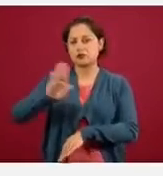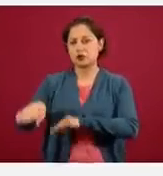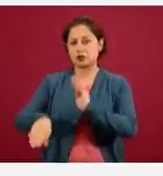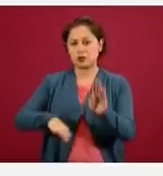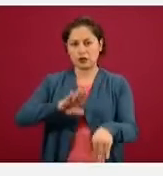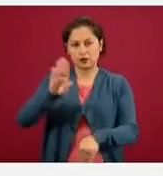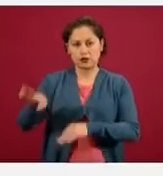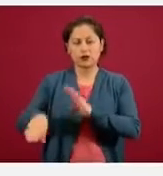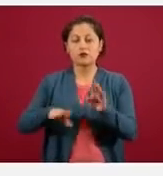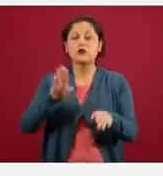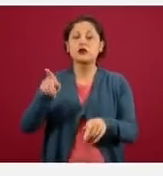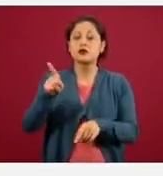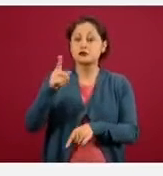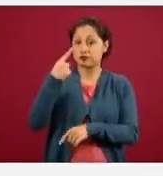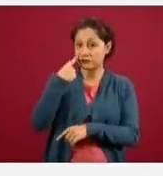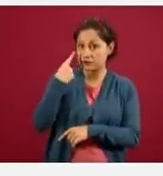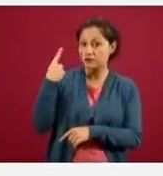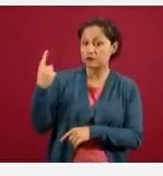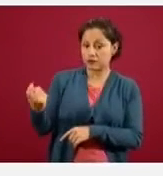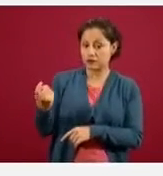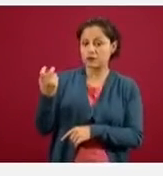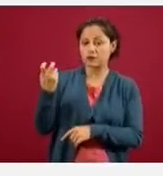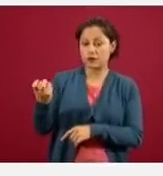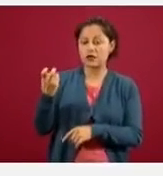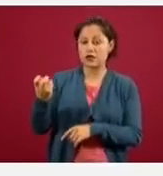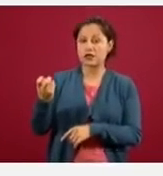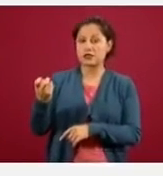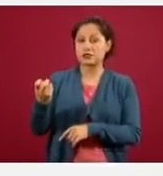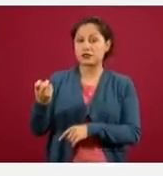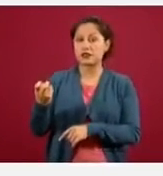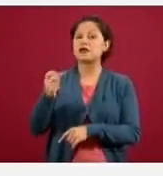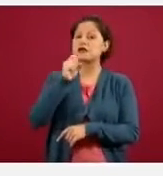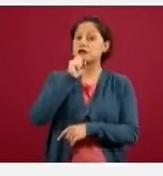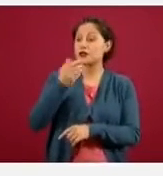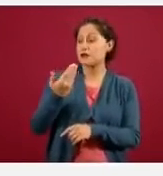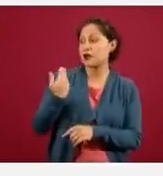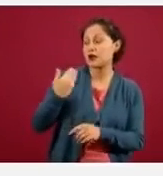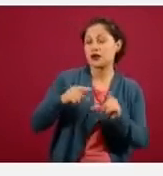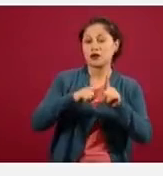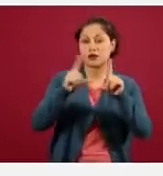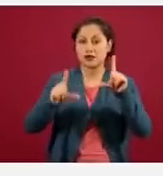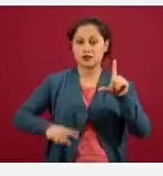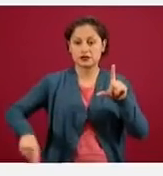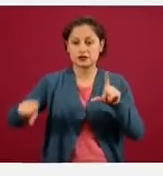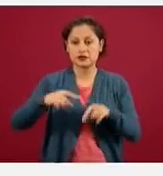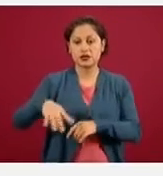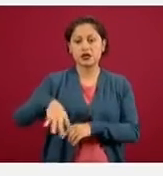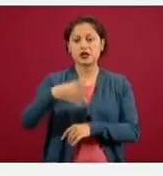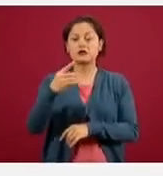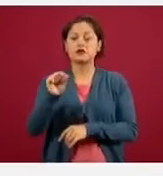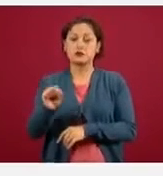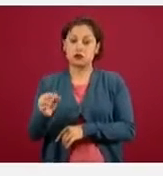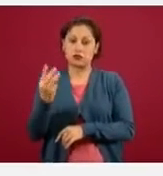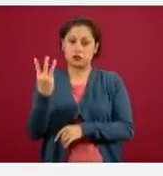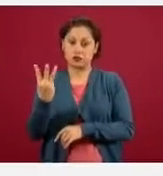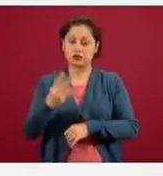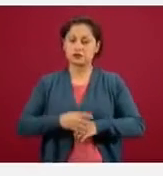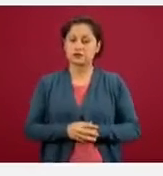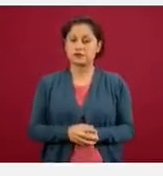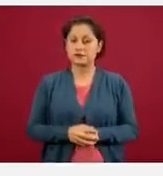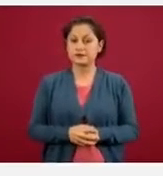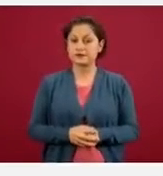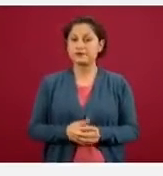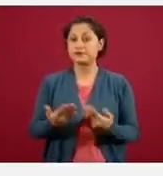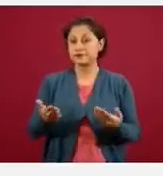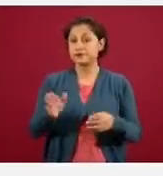y inclusive más alta que lo que vemos en el promedio nacional, siendo de 14,3, ¿no? Y por eso